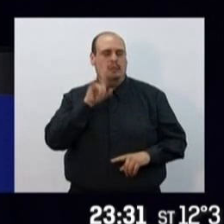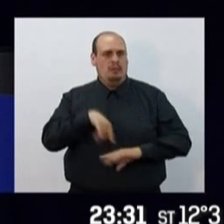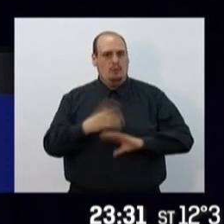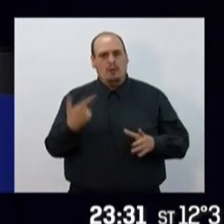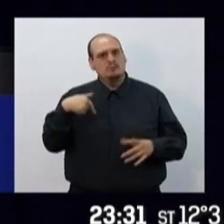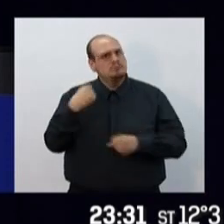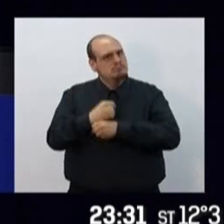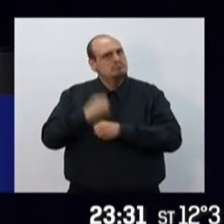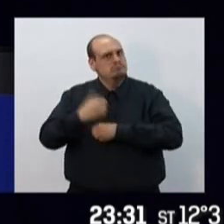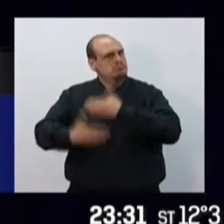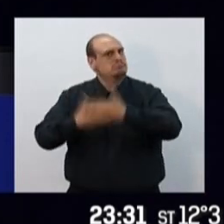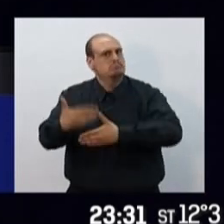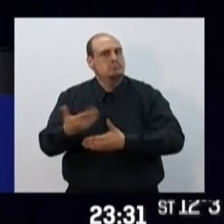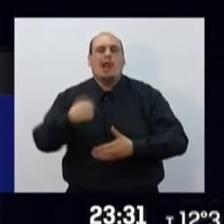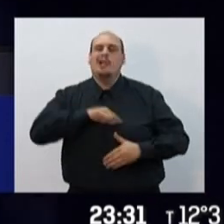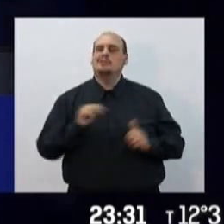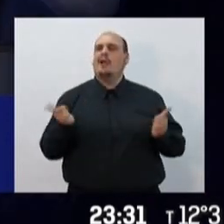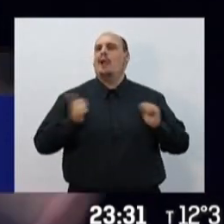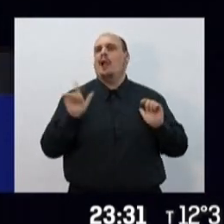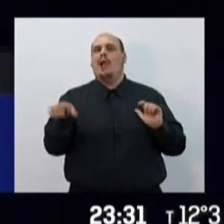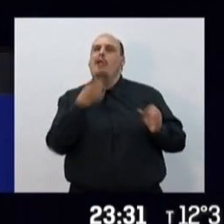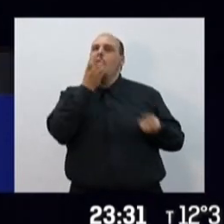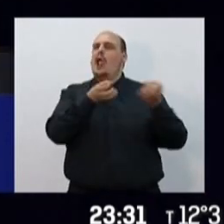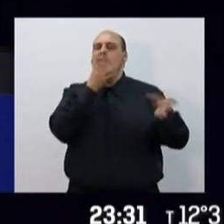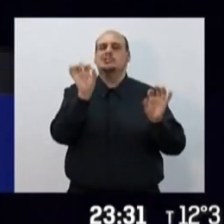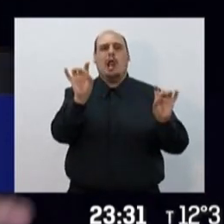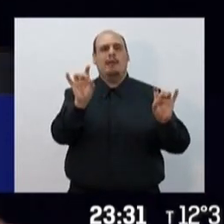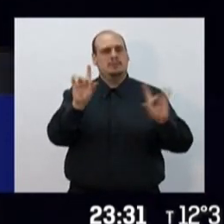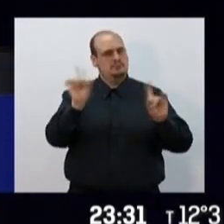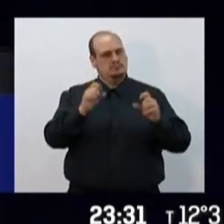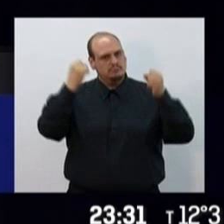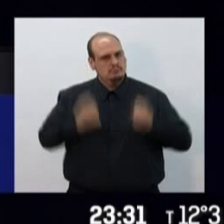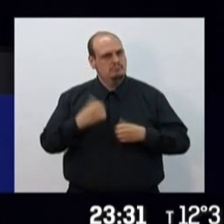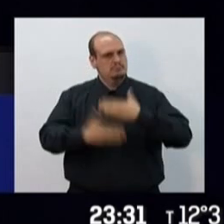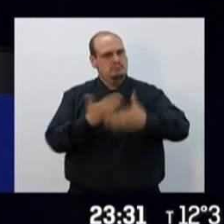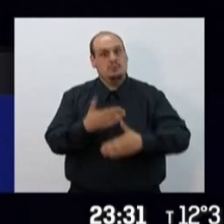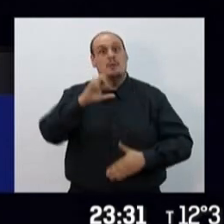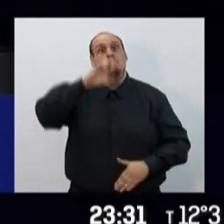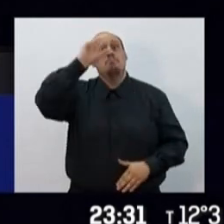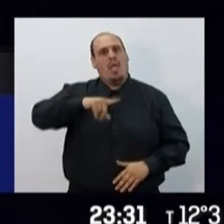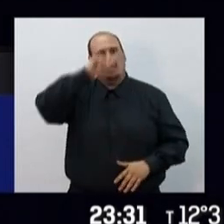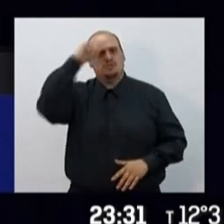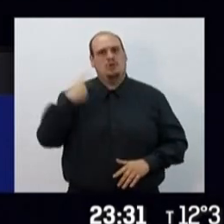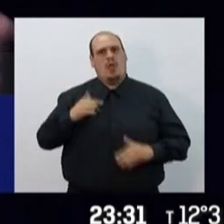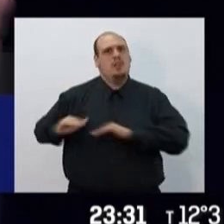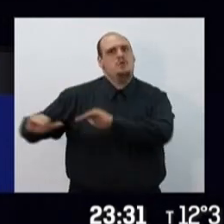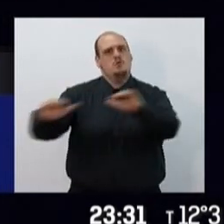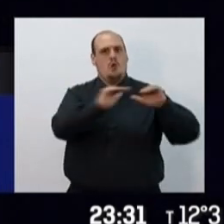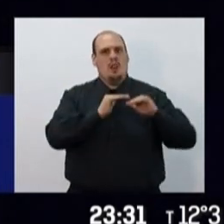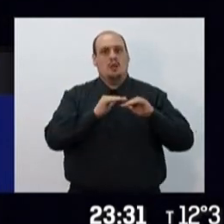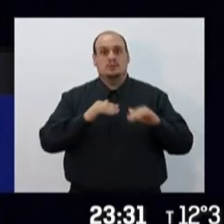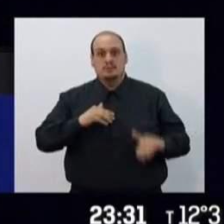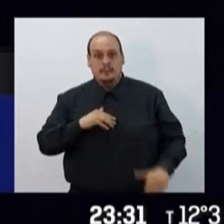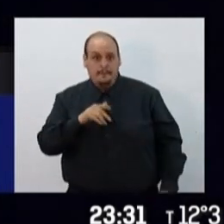seguiremos trabajando. No nos quedamos solamente en las declaraciones. Lanzamos un Plan Nacional de Igualdad, porque aunque